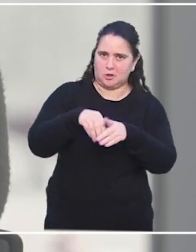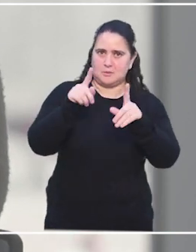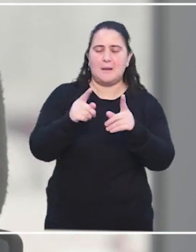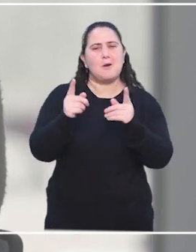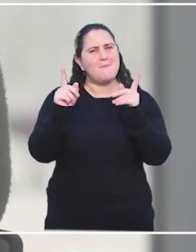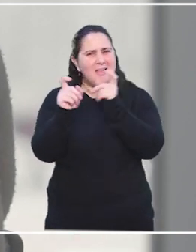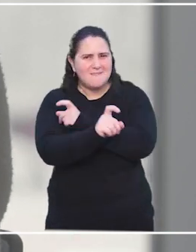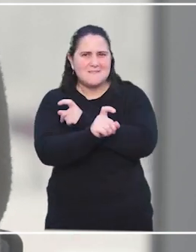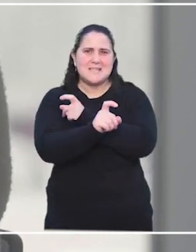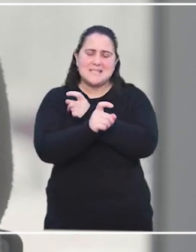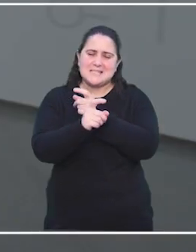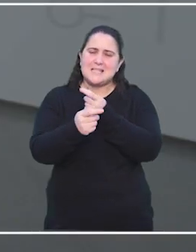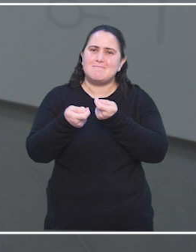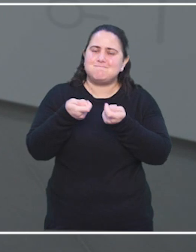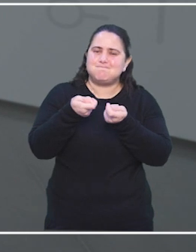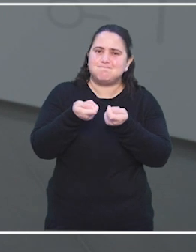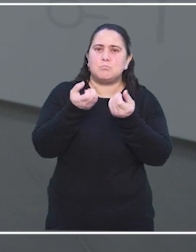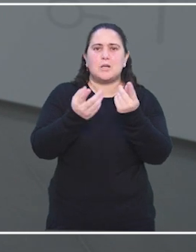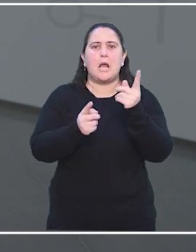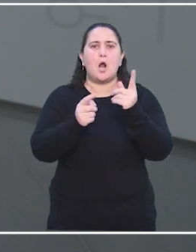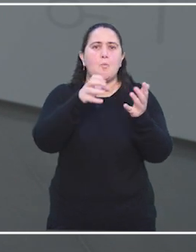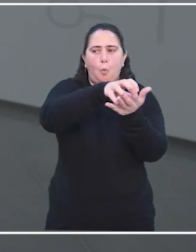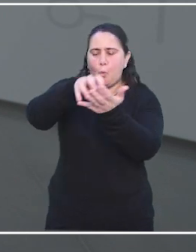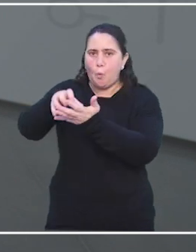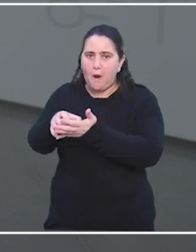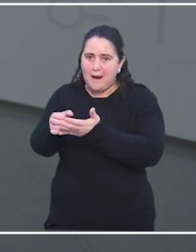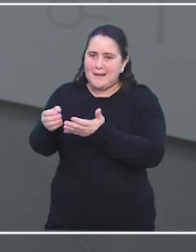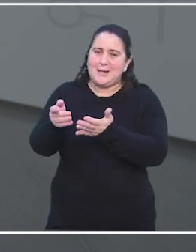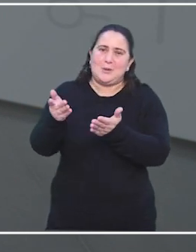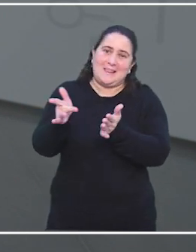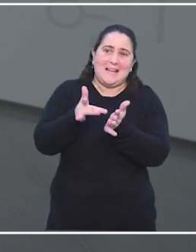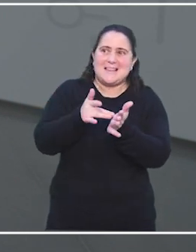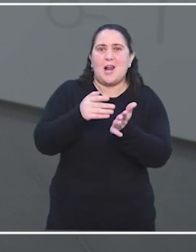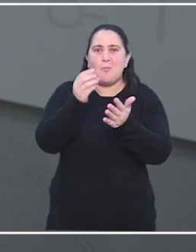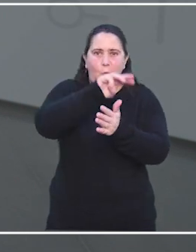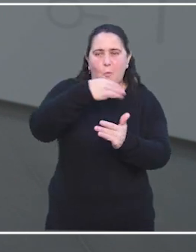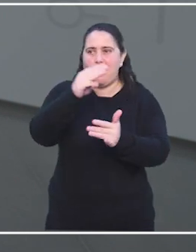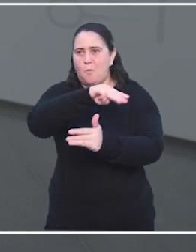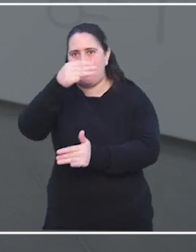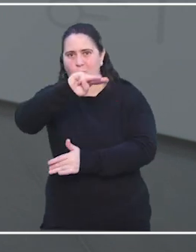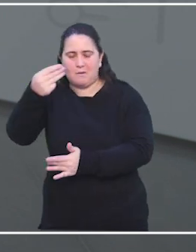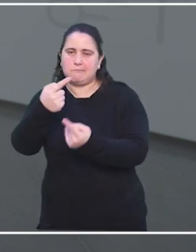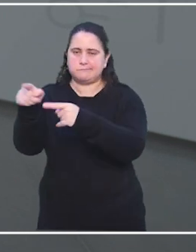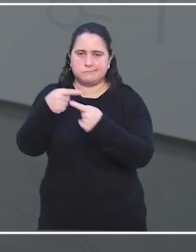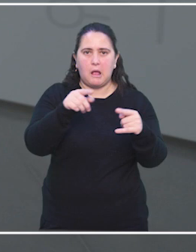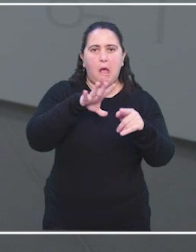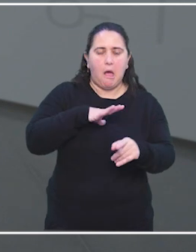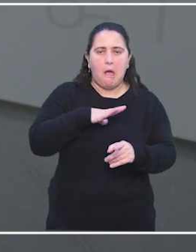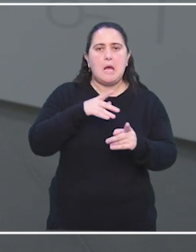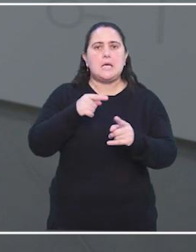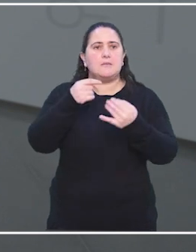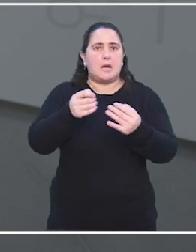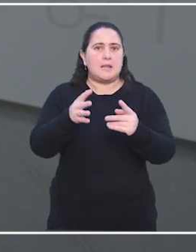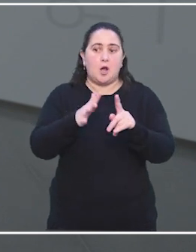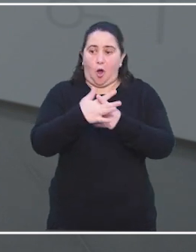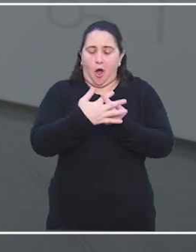más difícil enforzarlo porque hay muchos espacios digitales que no están basados en un